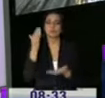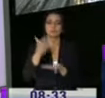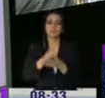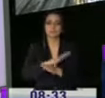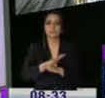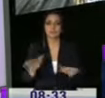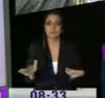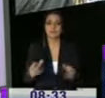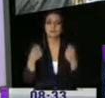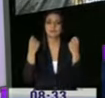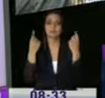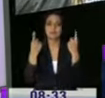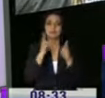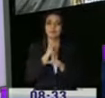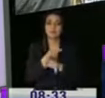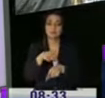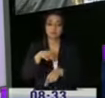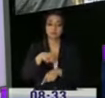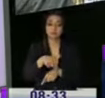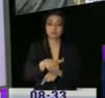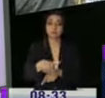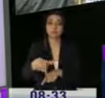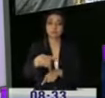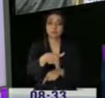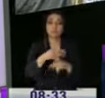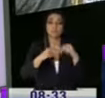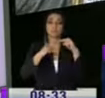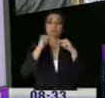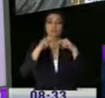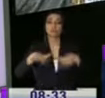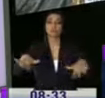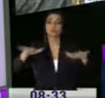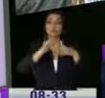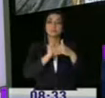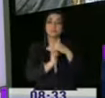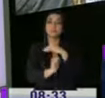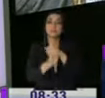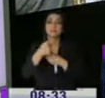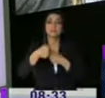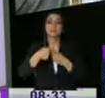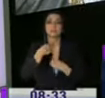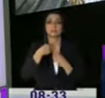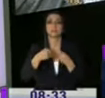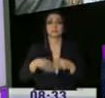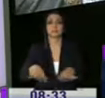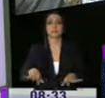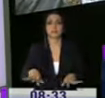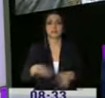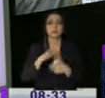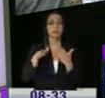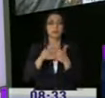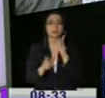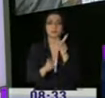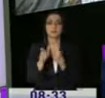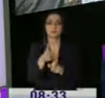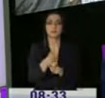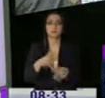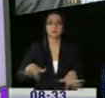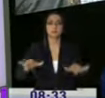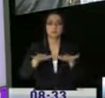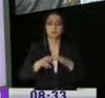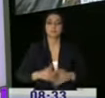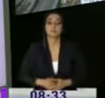que ellos entienden pues vienen desde una de las construcciones del metro y pues están perjudicando a todos los moradores de este